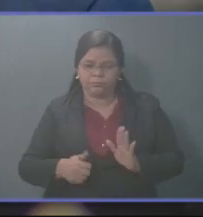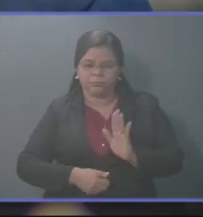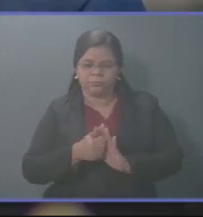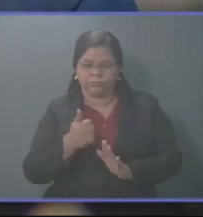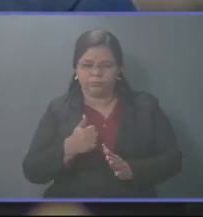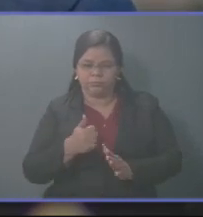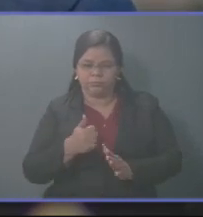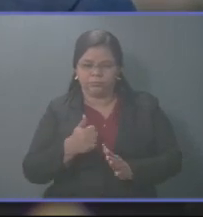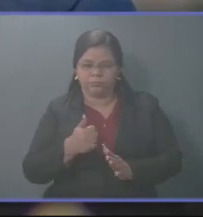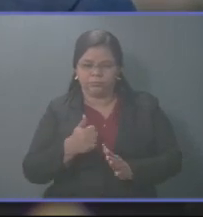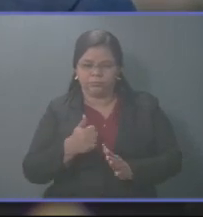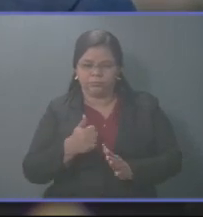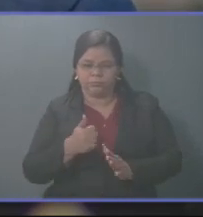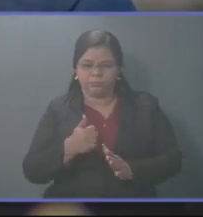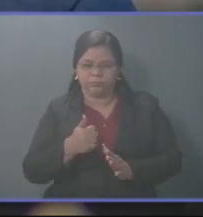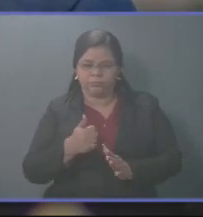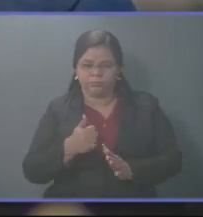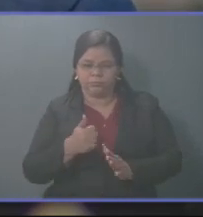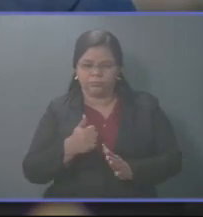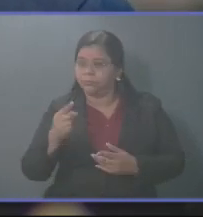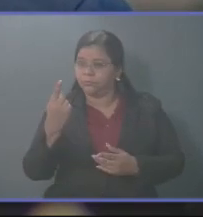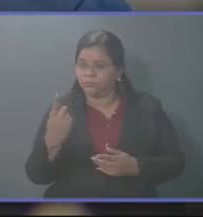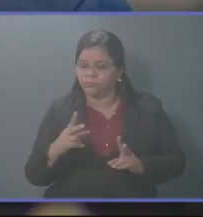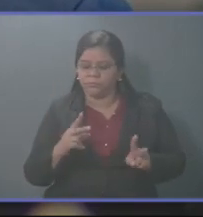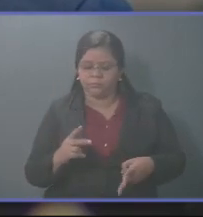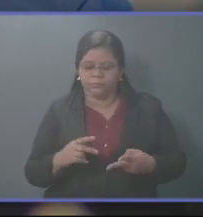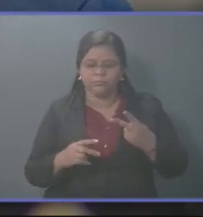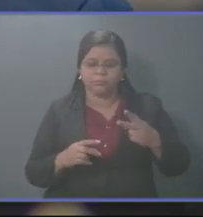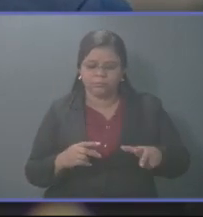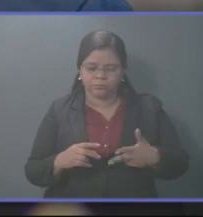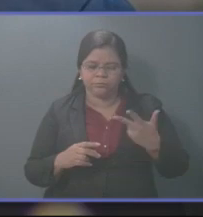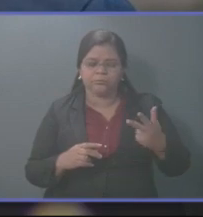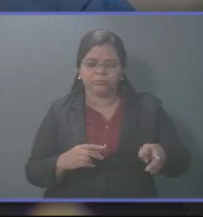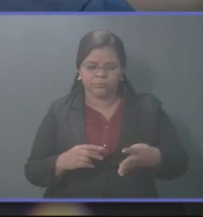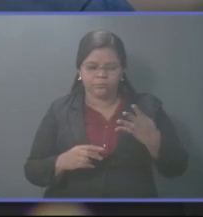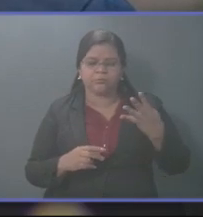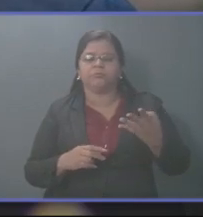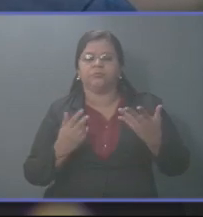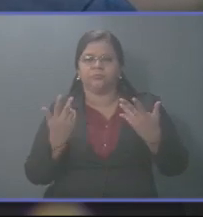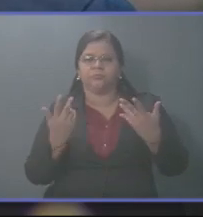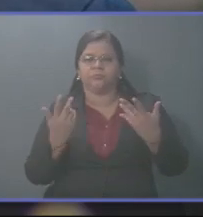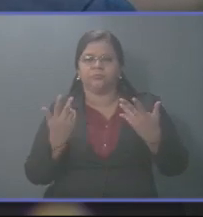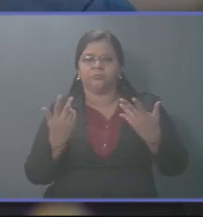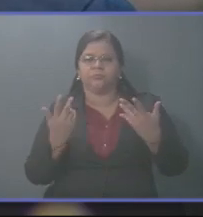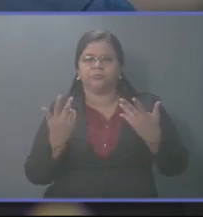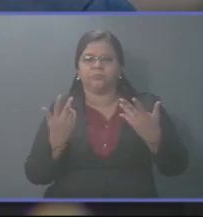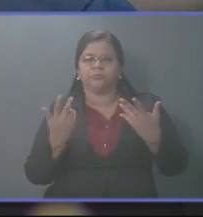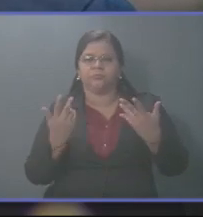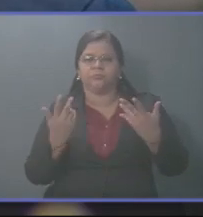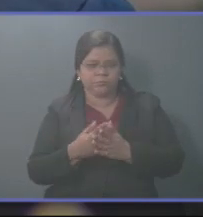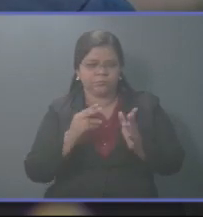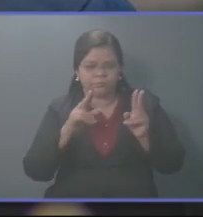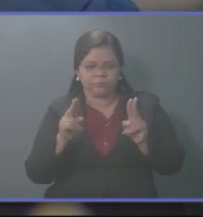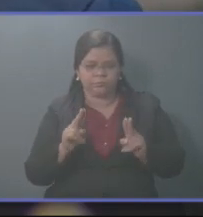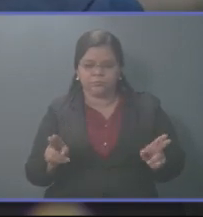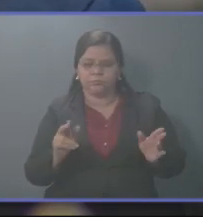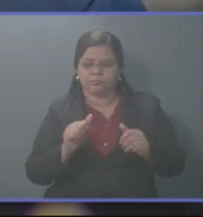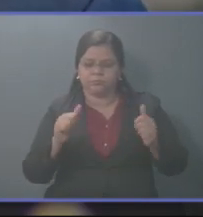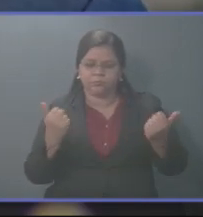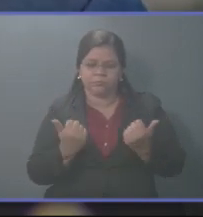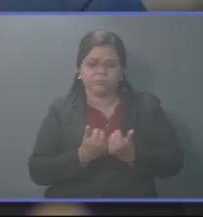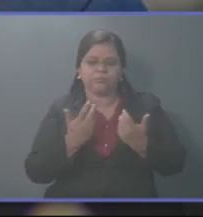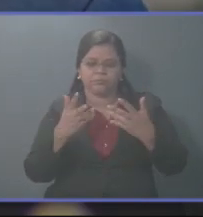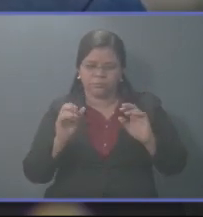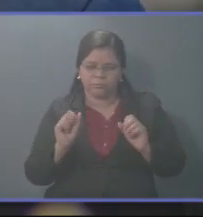considera modificar los incisos primero, segundo, tercero y cuarto, a efecto de dejar claro que todas las federaciones y asociaciones